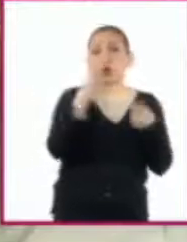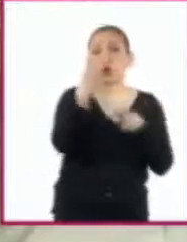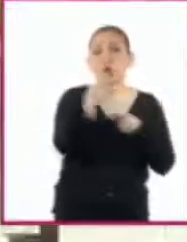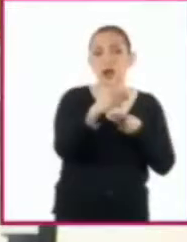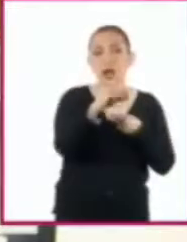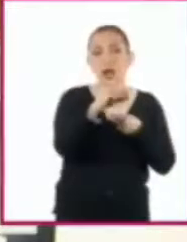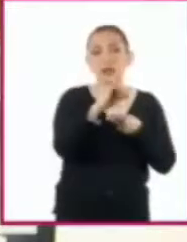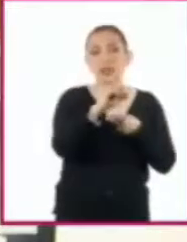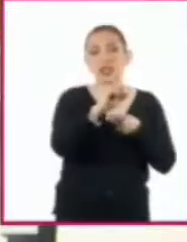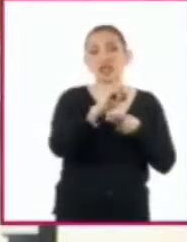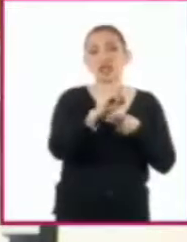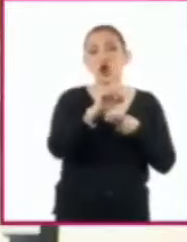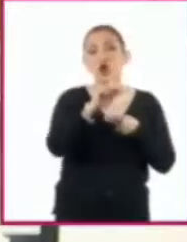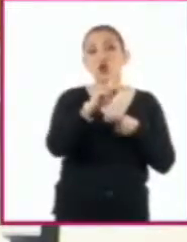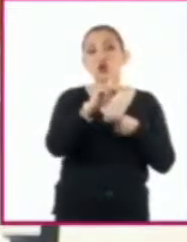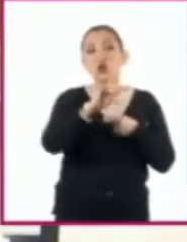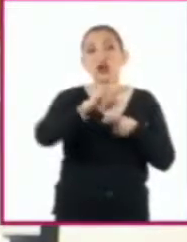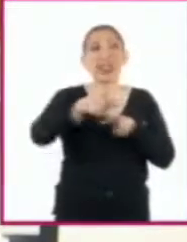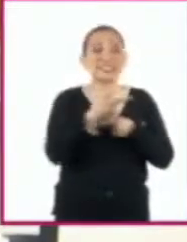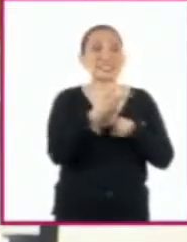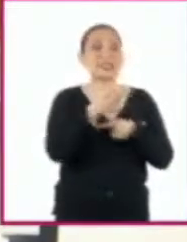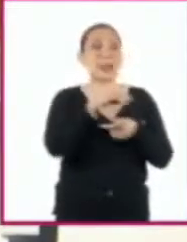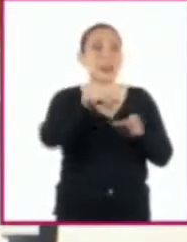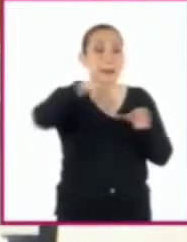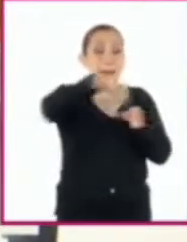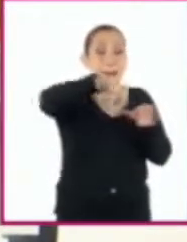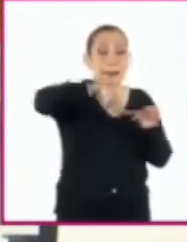una disolución que es una mezcla homogénea.